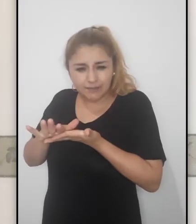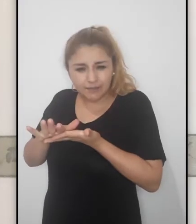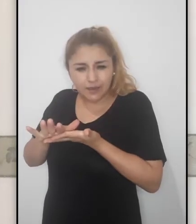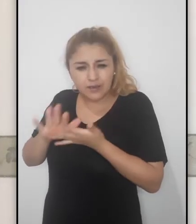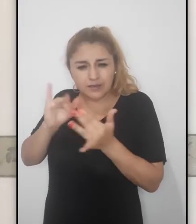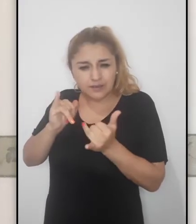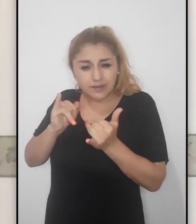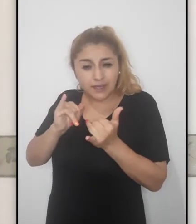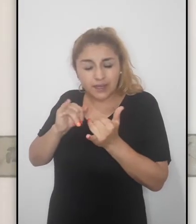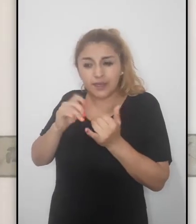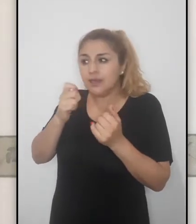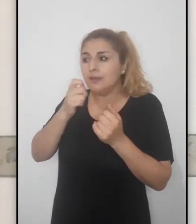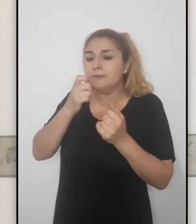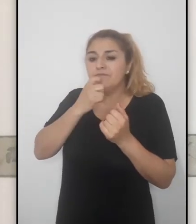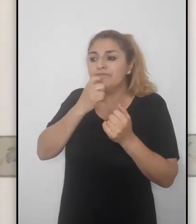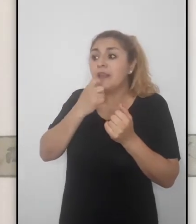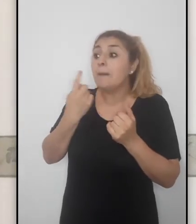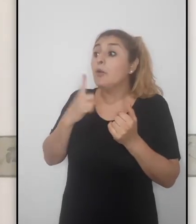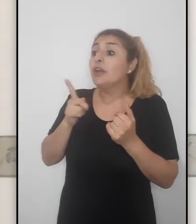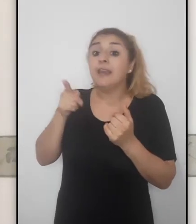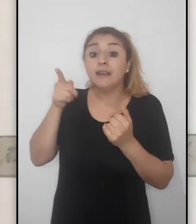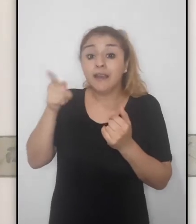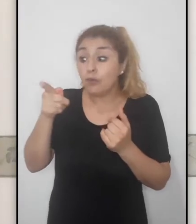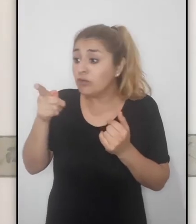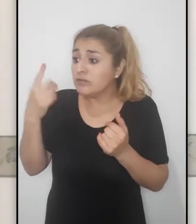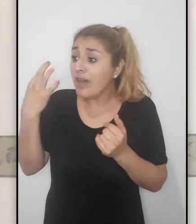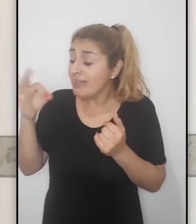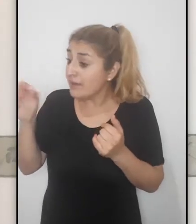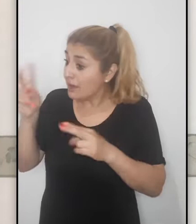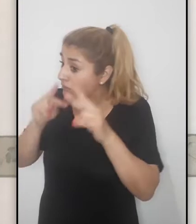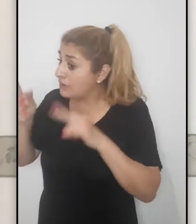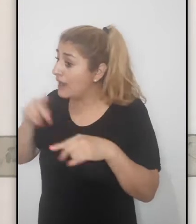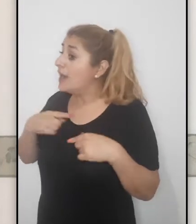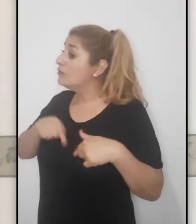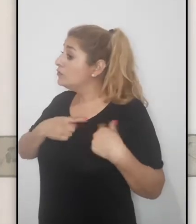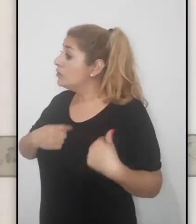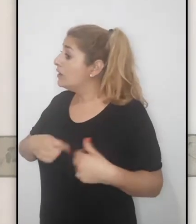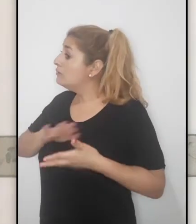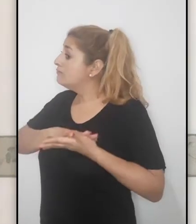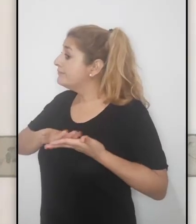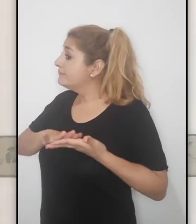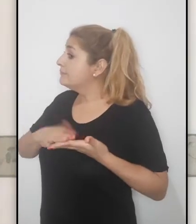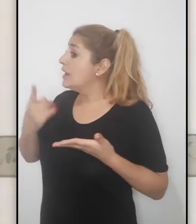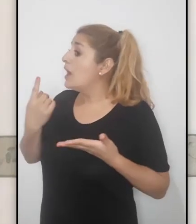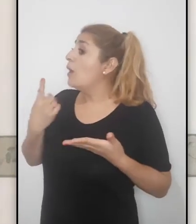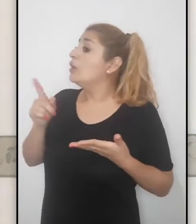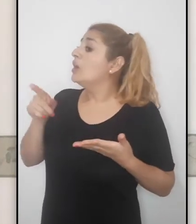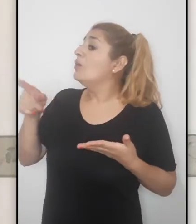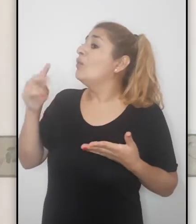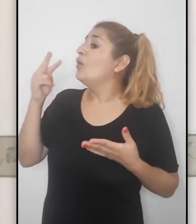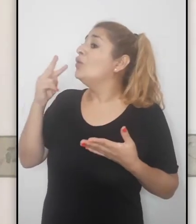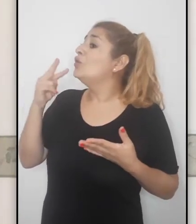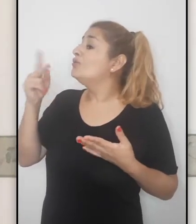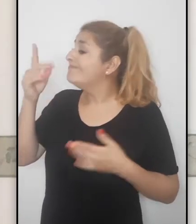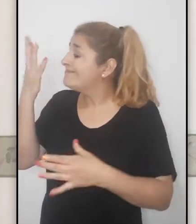jesús para que veas terminando el 18 para que veas exactamente como tenés que ver porque de la